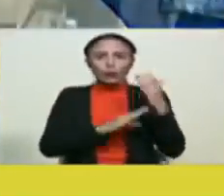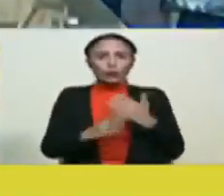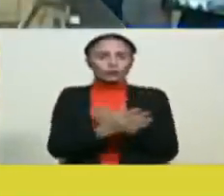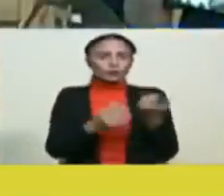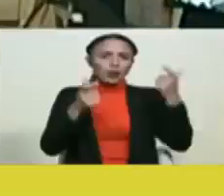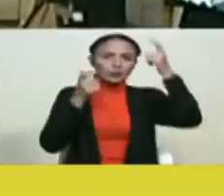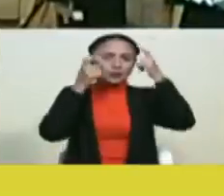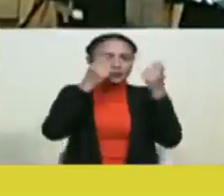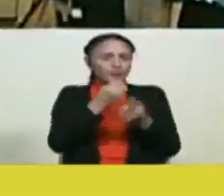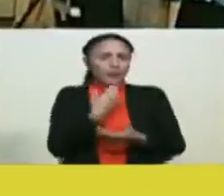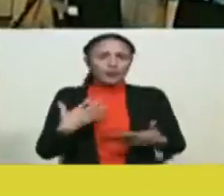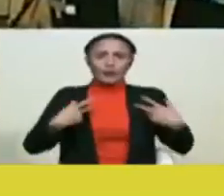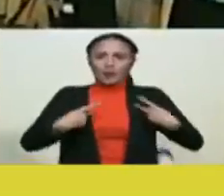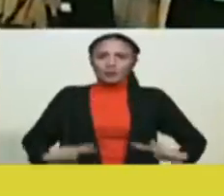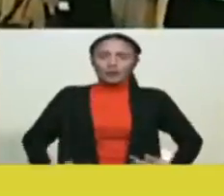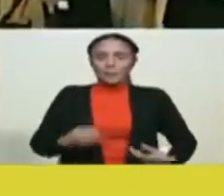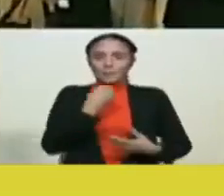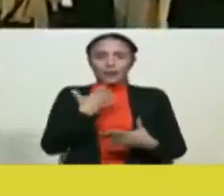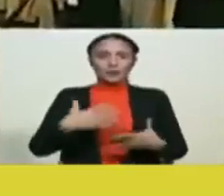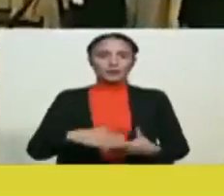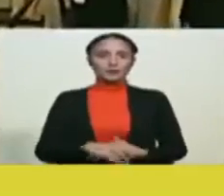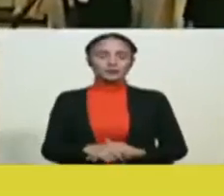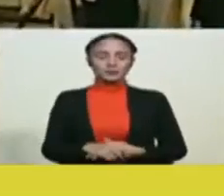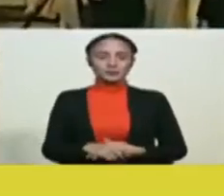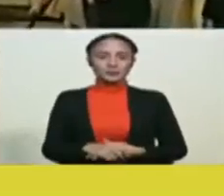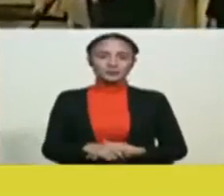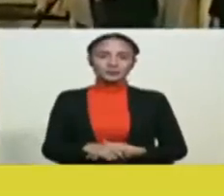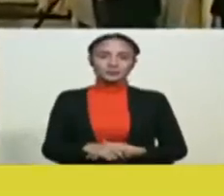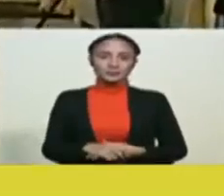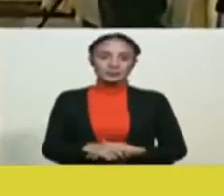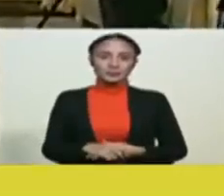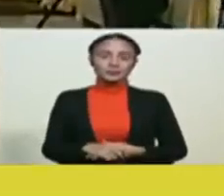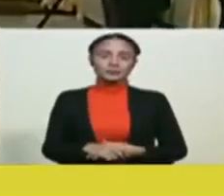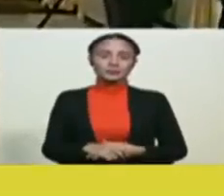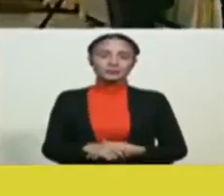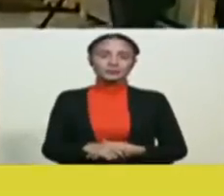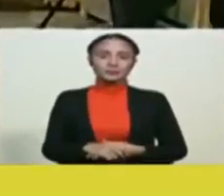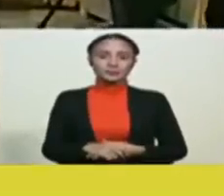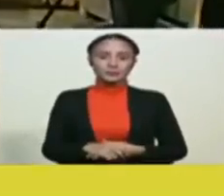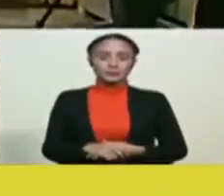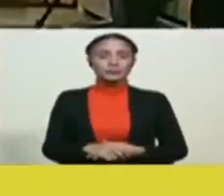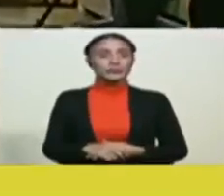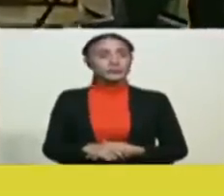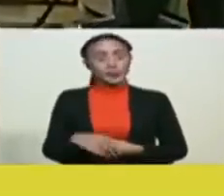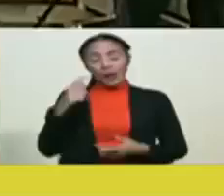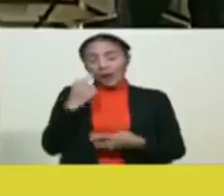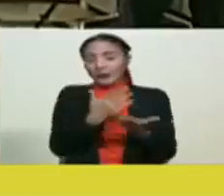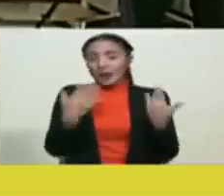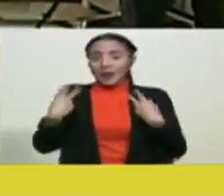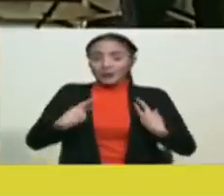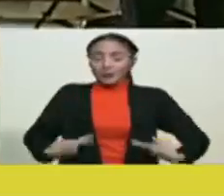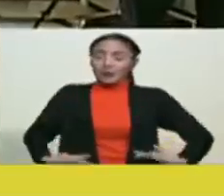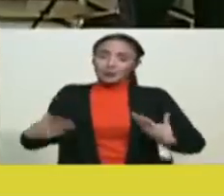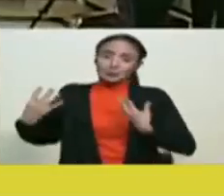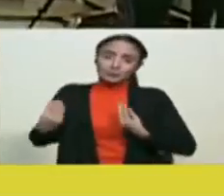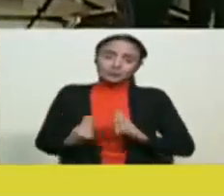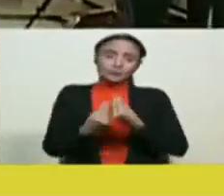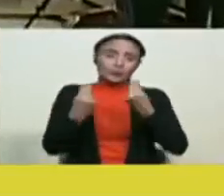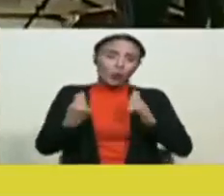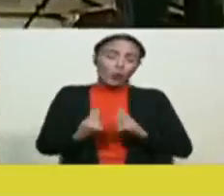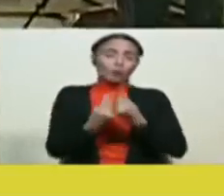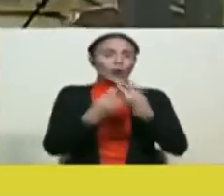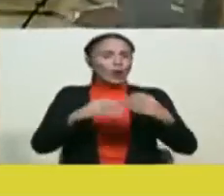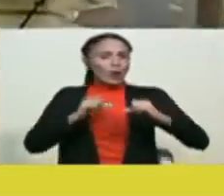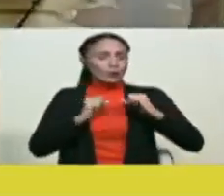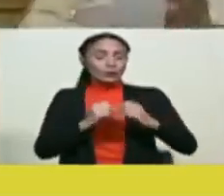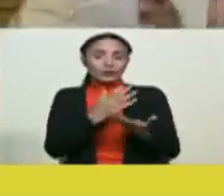que hermosa es la vida quiere decir como lo dice la poeta gracias a la vida por habernos dado tanto y con ese tanto con